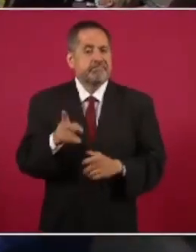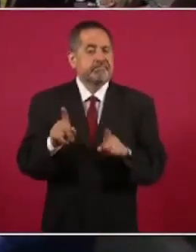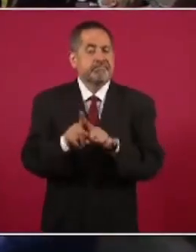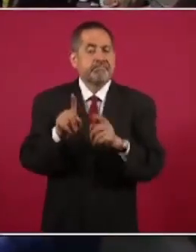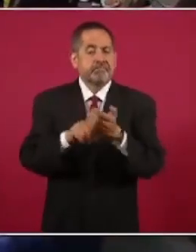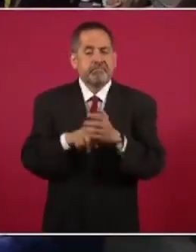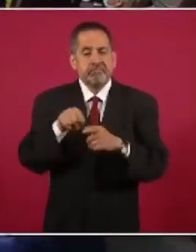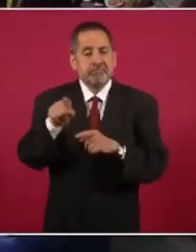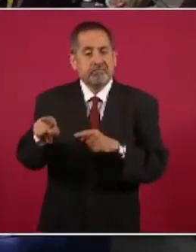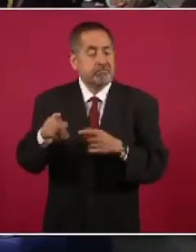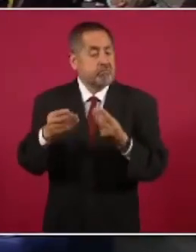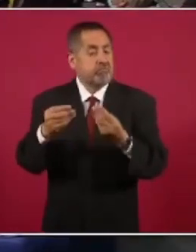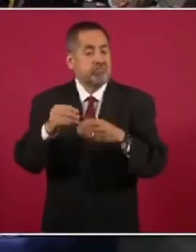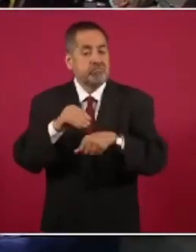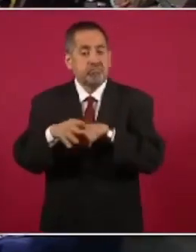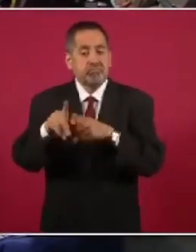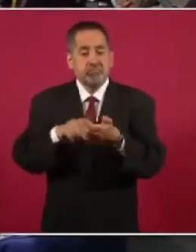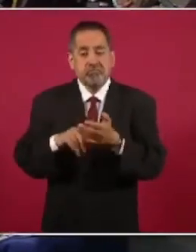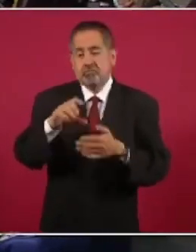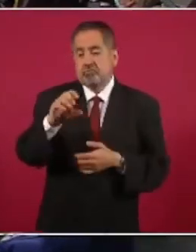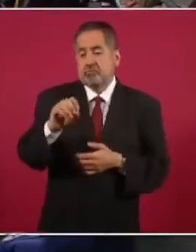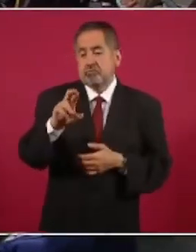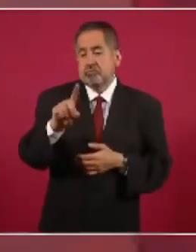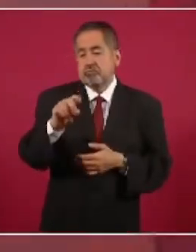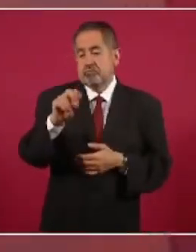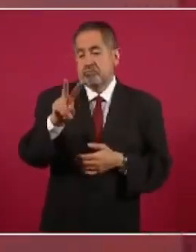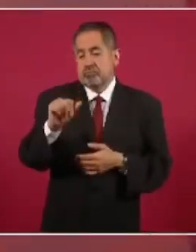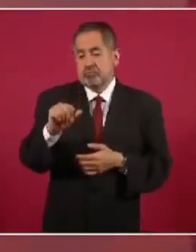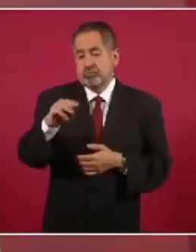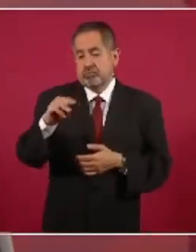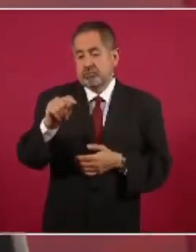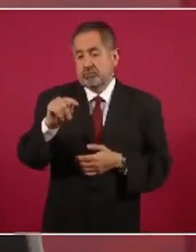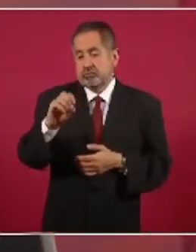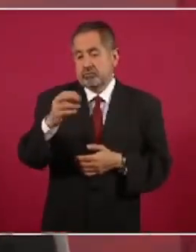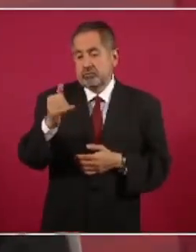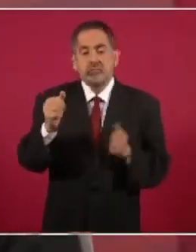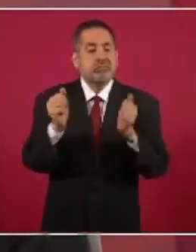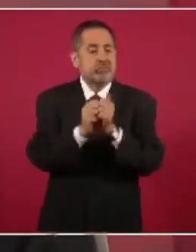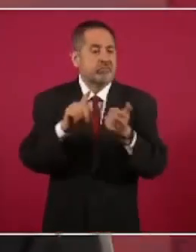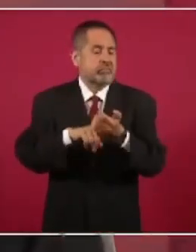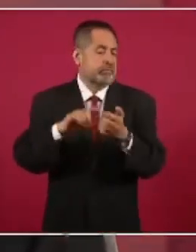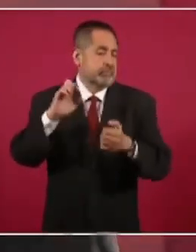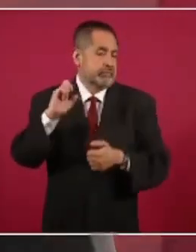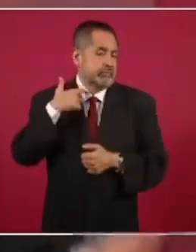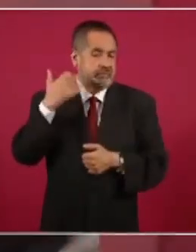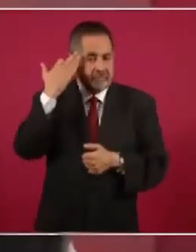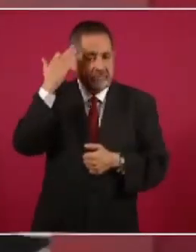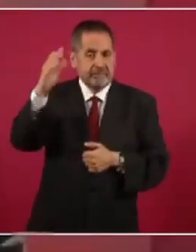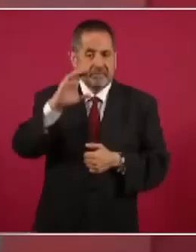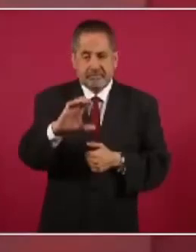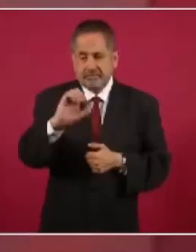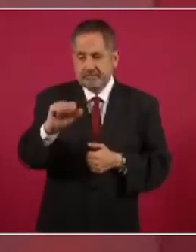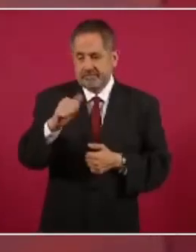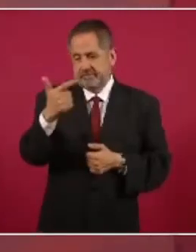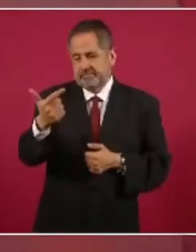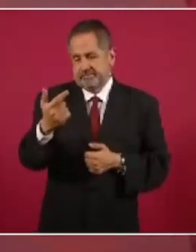tenía mucha influencia Córdoba, Montoya, con Salinas de Gortari, y puedo decir de